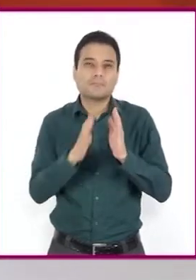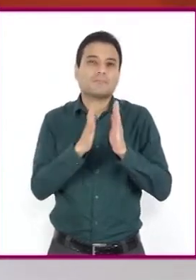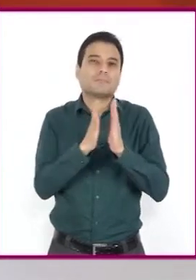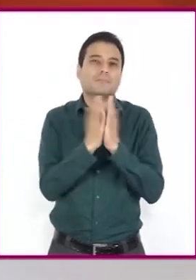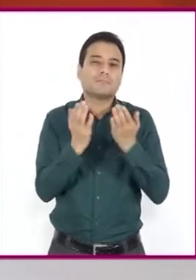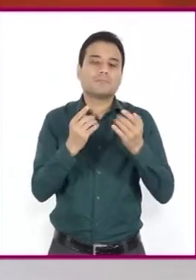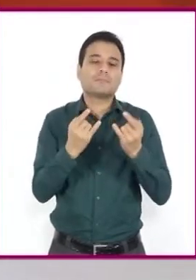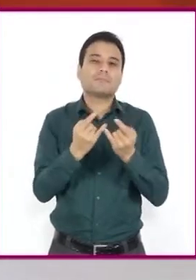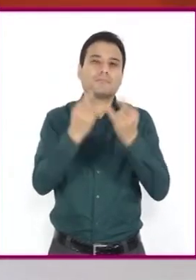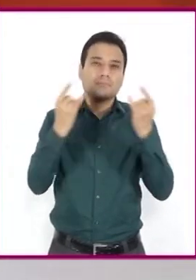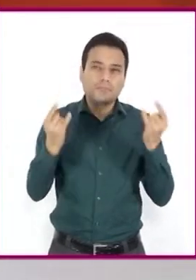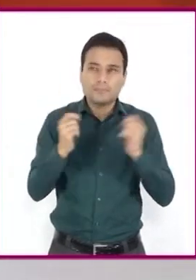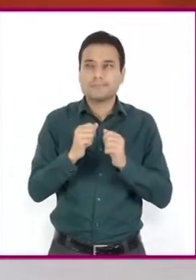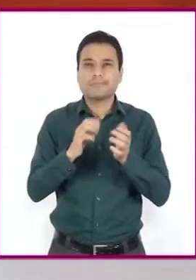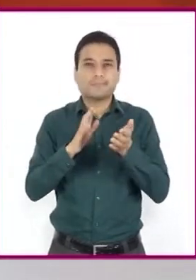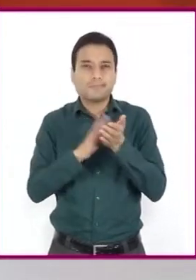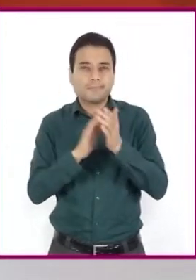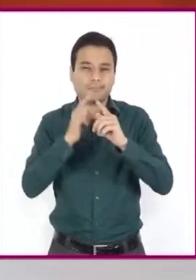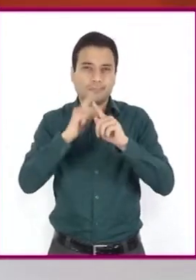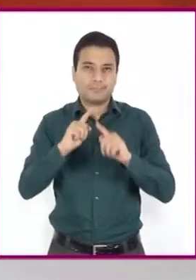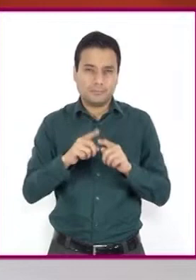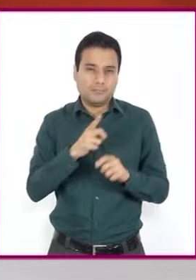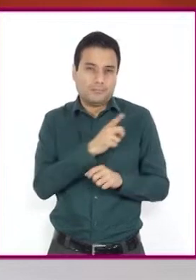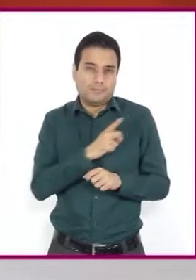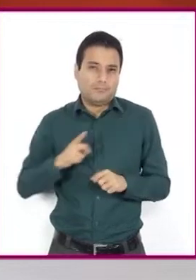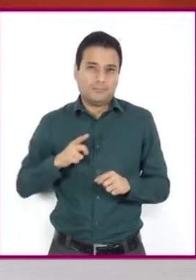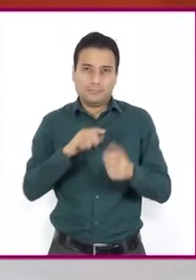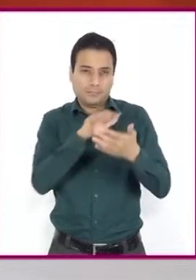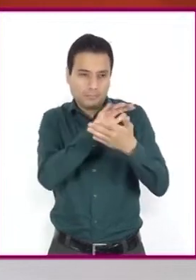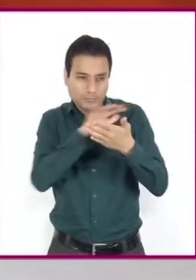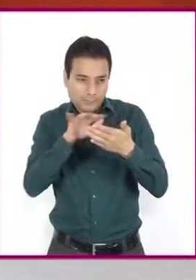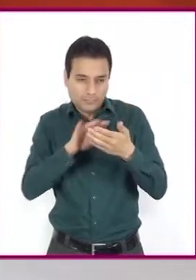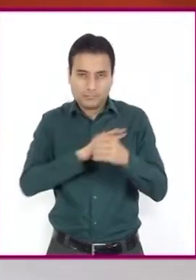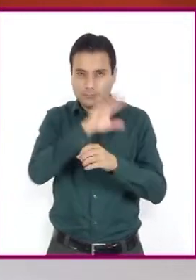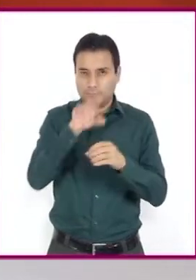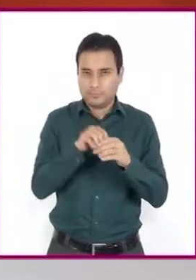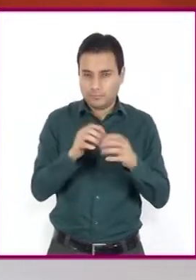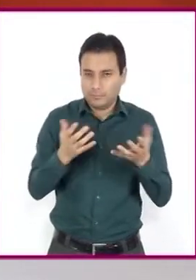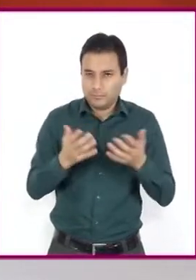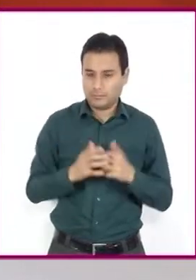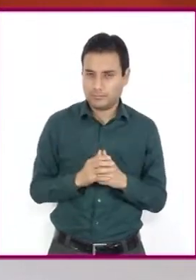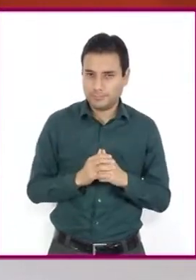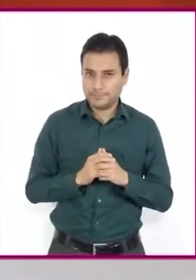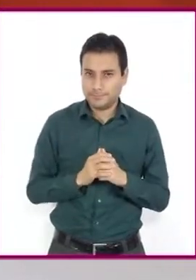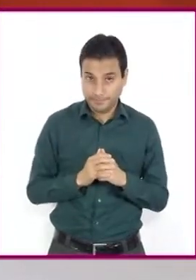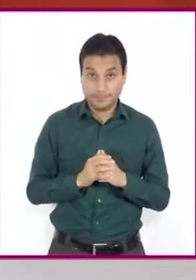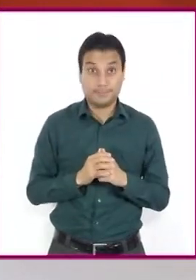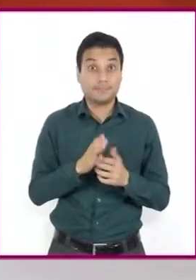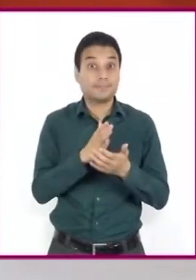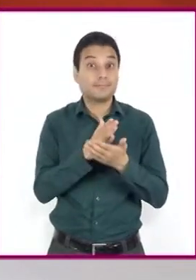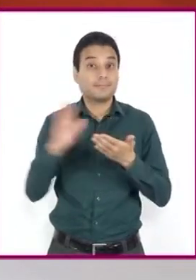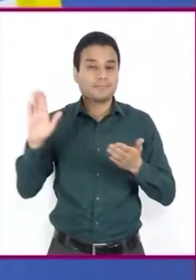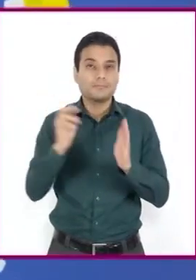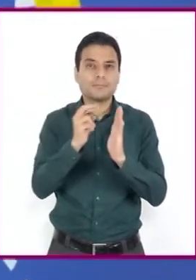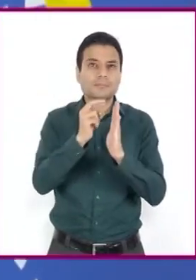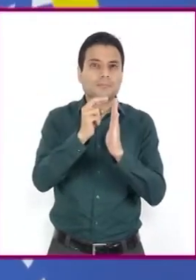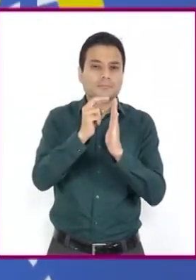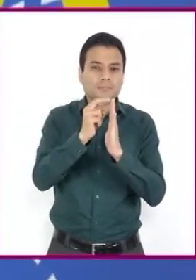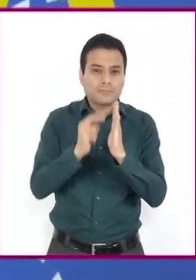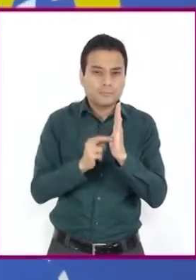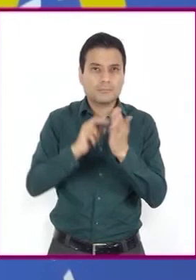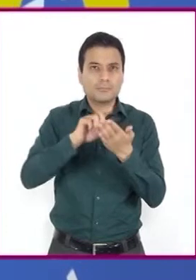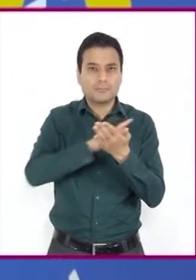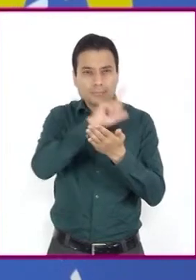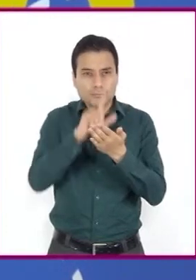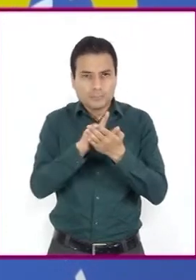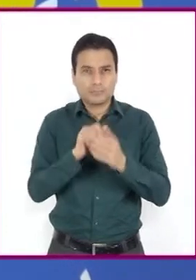son los que están hechos para leerse completos, como los poemas o los artículos. Mientras que los discontinuos tienen